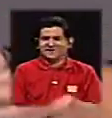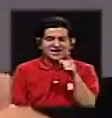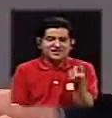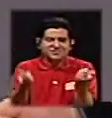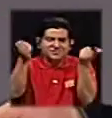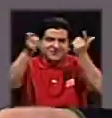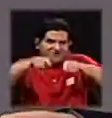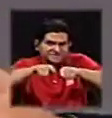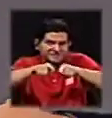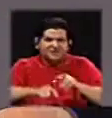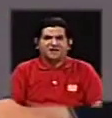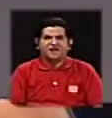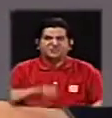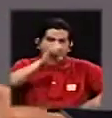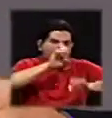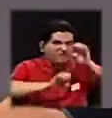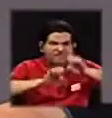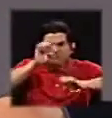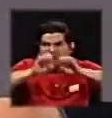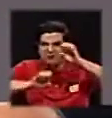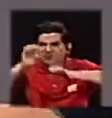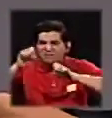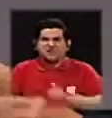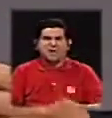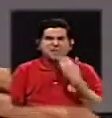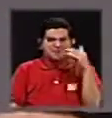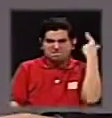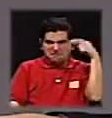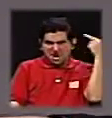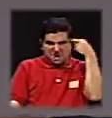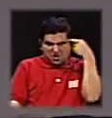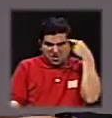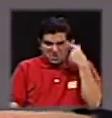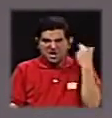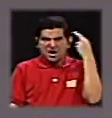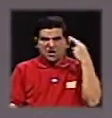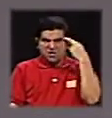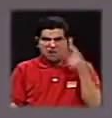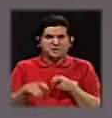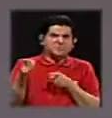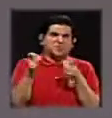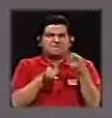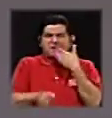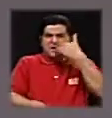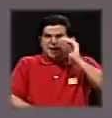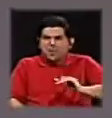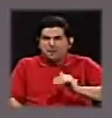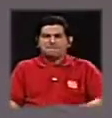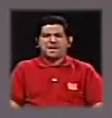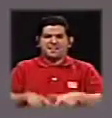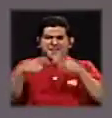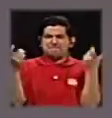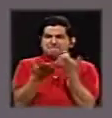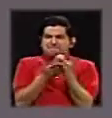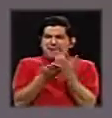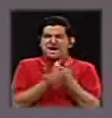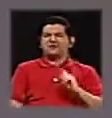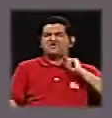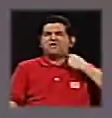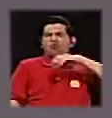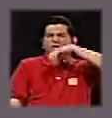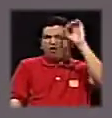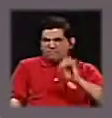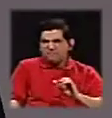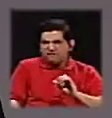viendo, evaluando mal al gobierno por un mal manejo de la macroeconomía, de la inflación,